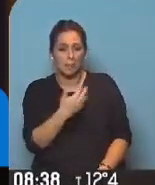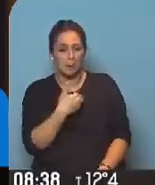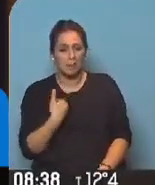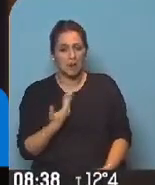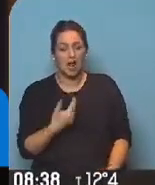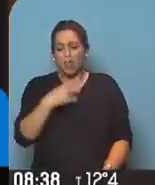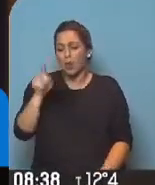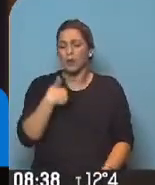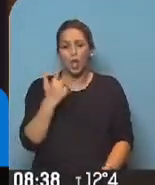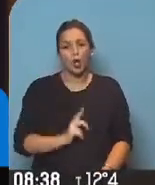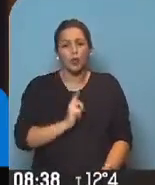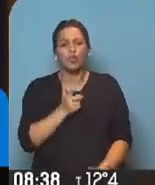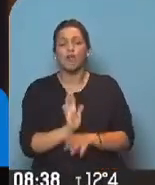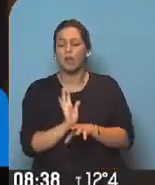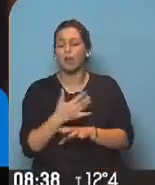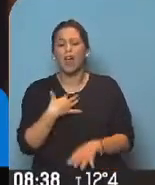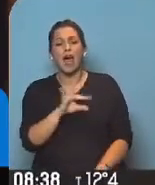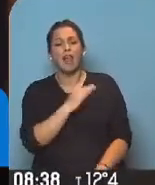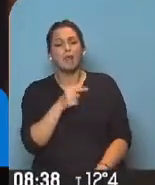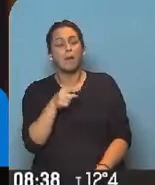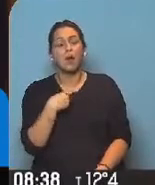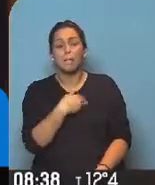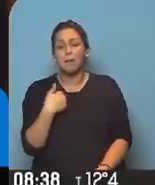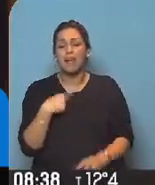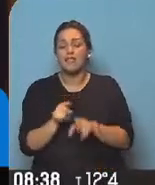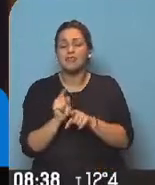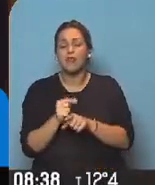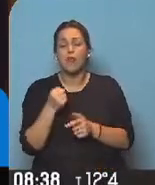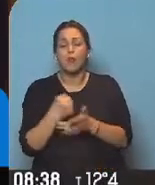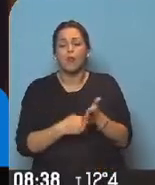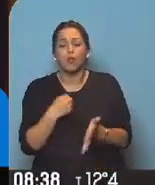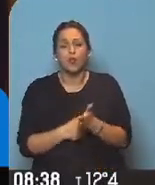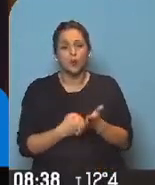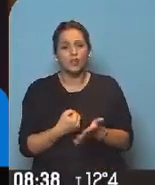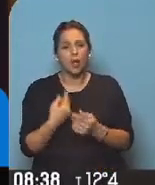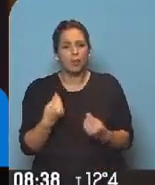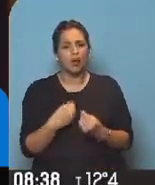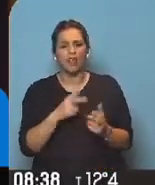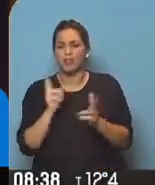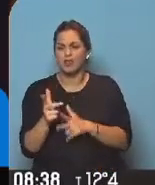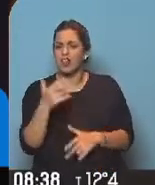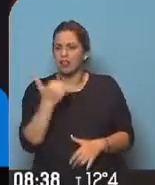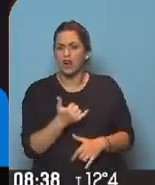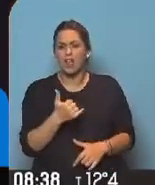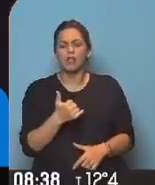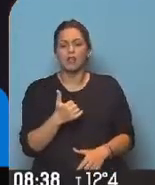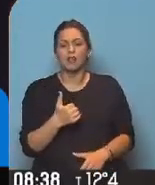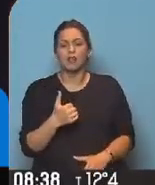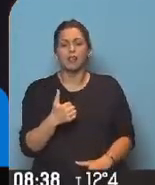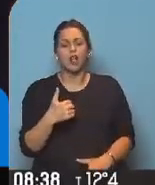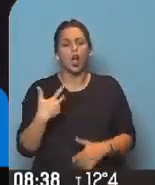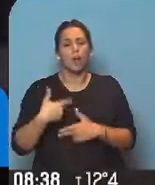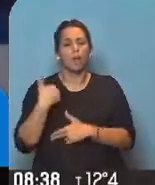orgullosa de estar viva porque ella se siente una guerrera y entonces por qué ponerlo en el lugar de que porque tienes hecho una mastectomía